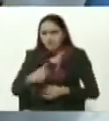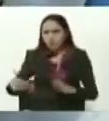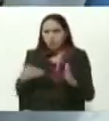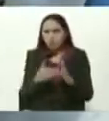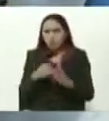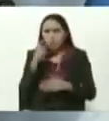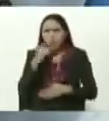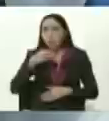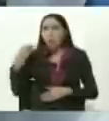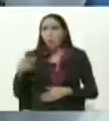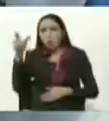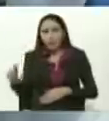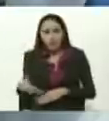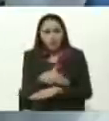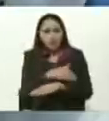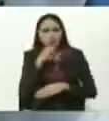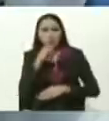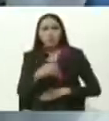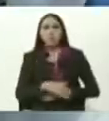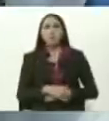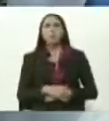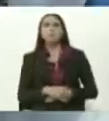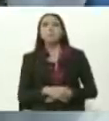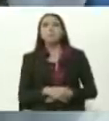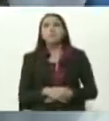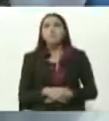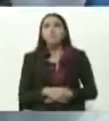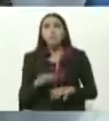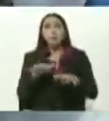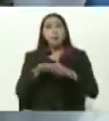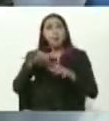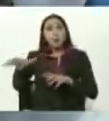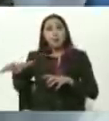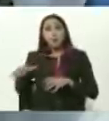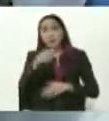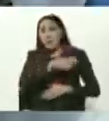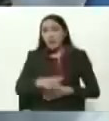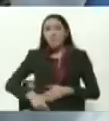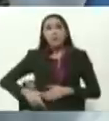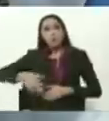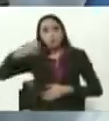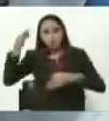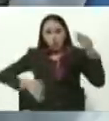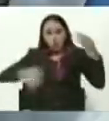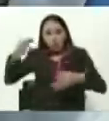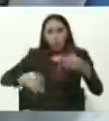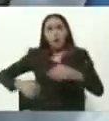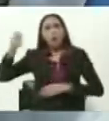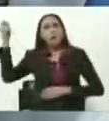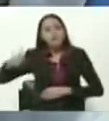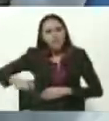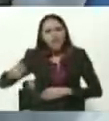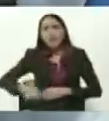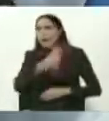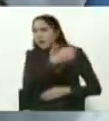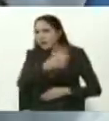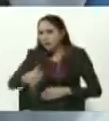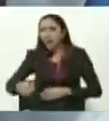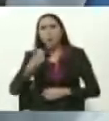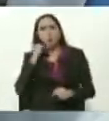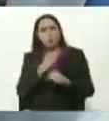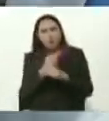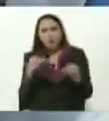Chacón. La gran mayoría, yo diría la gran mayoría de nuestros fiscales, de nuestros abogados, nuestro